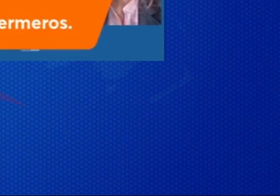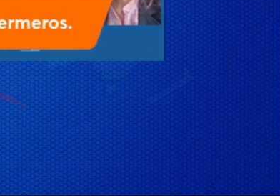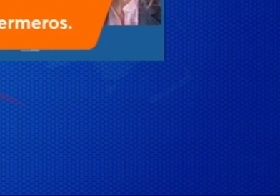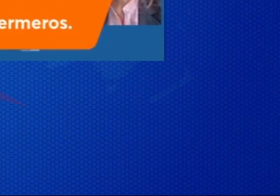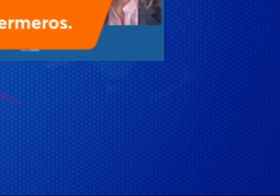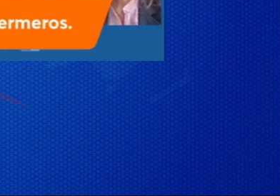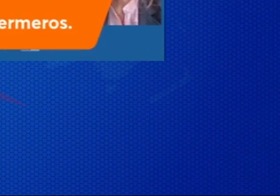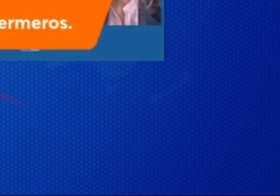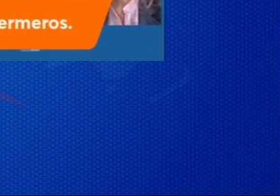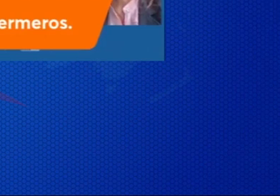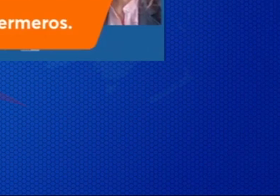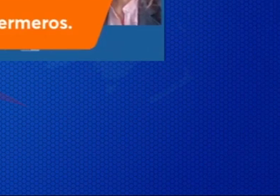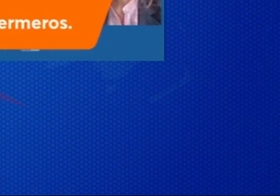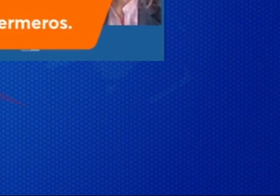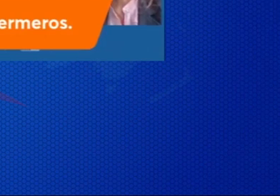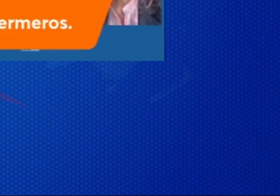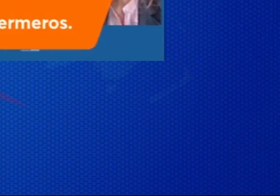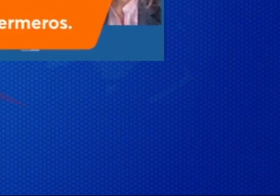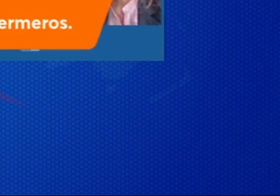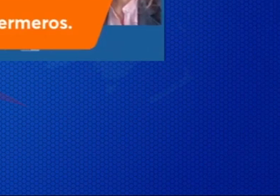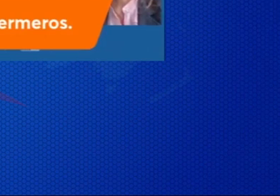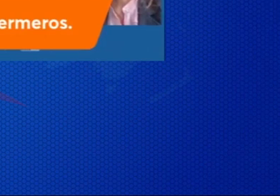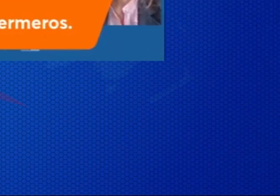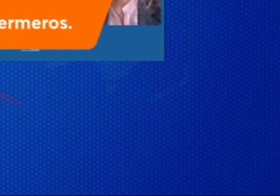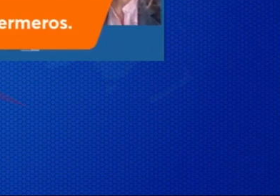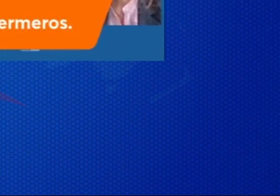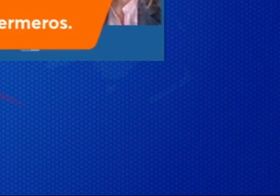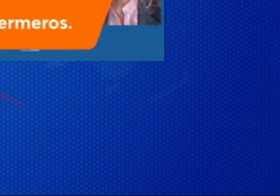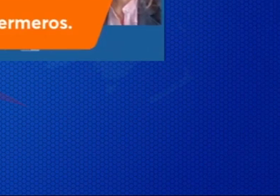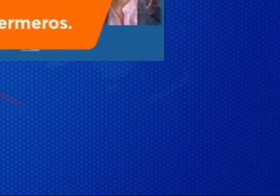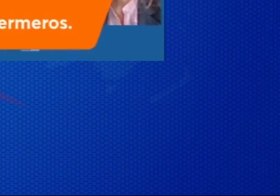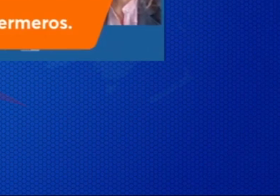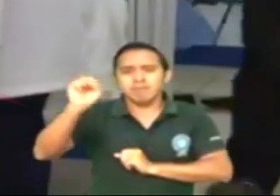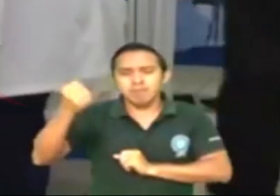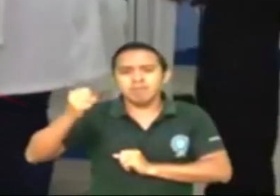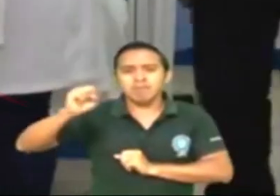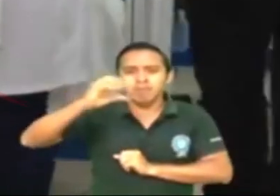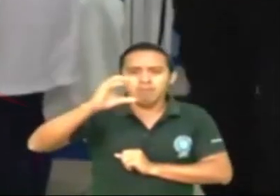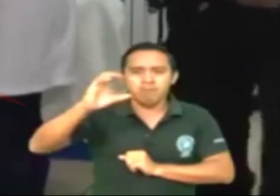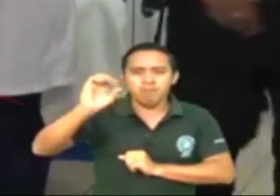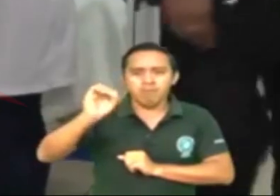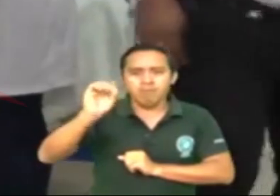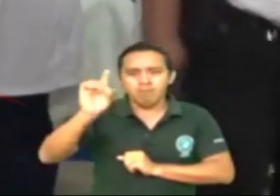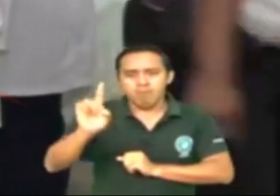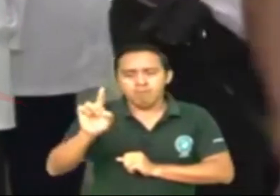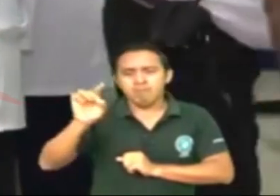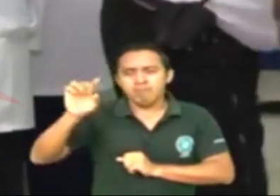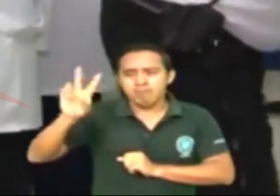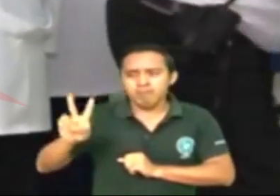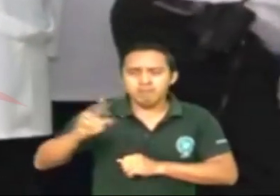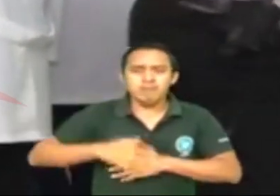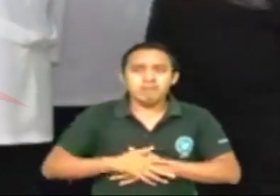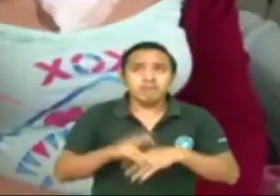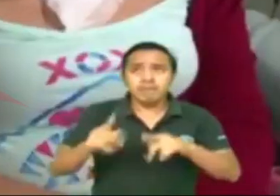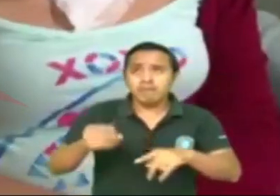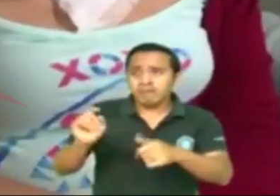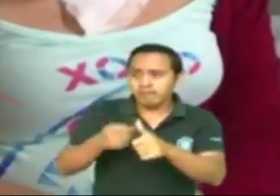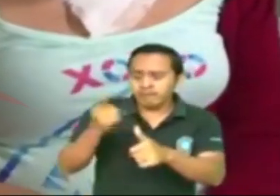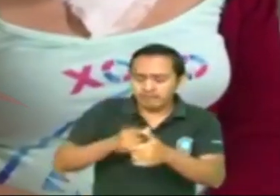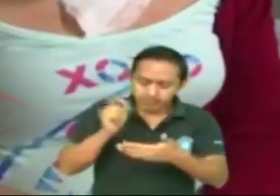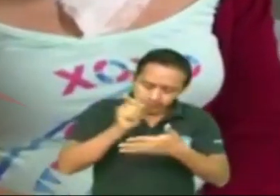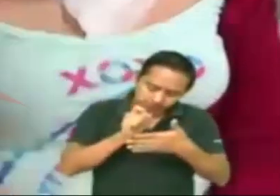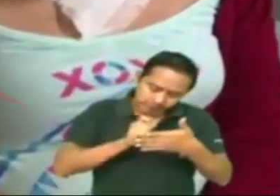y todas las enfermeras y enfermeros que a nivel mundial realizan esta respetable función para la